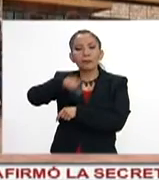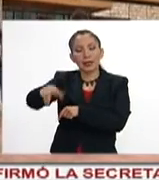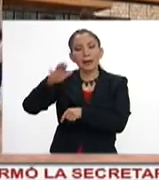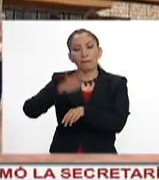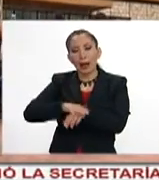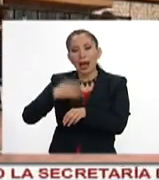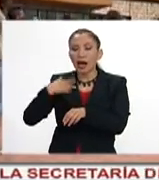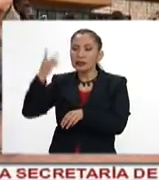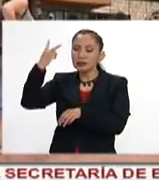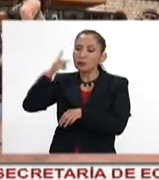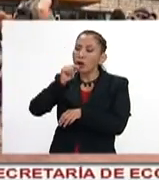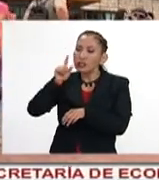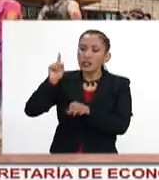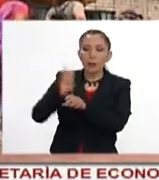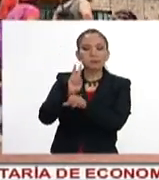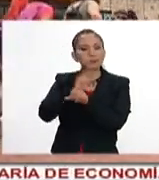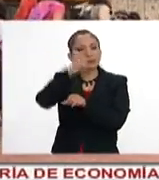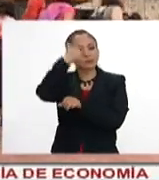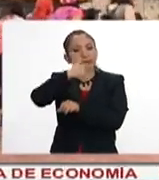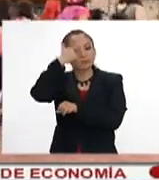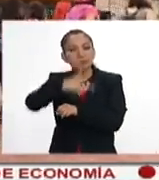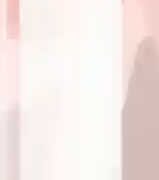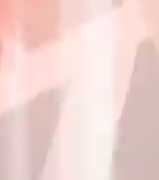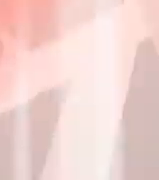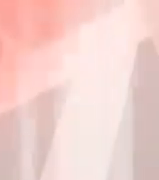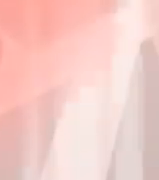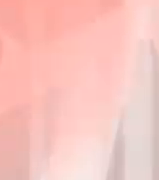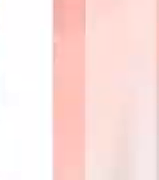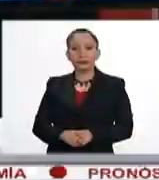incrementarán los patrullajes nocturnos.